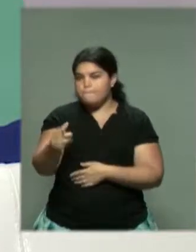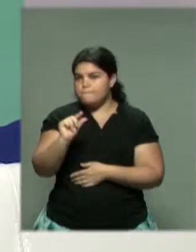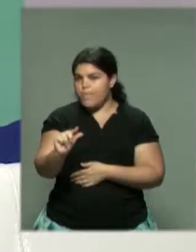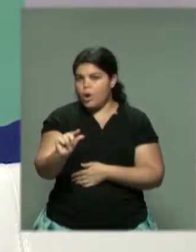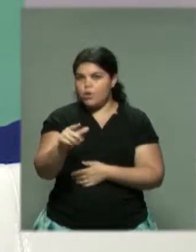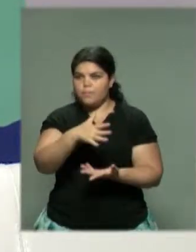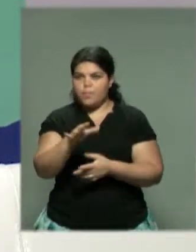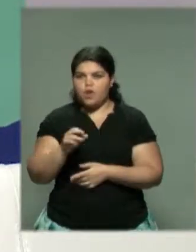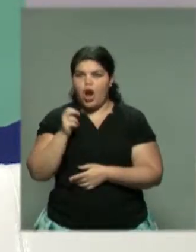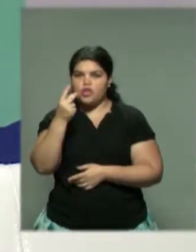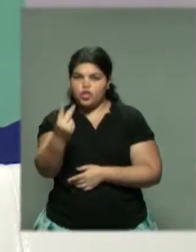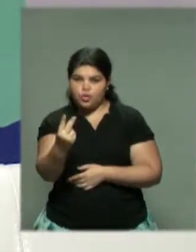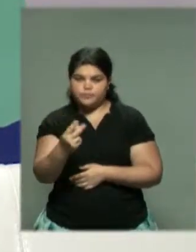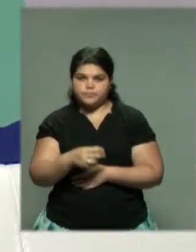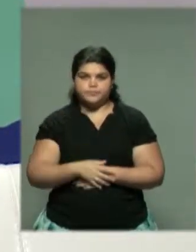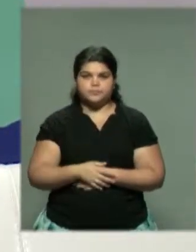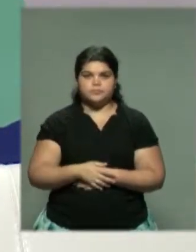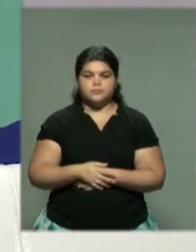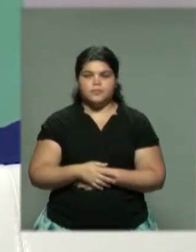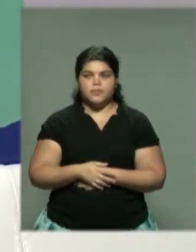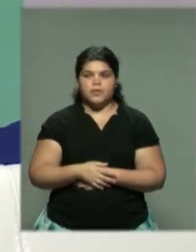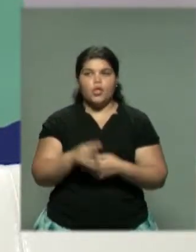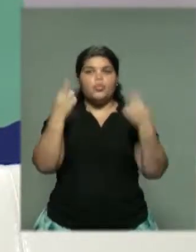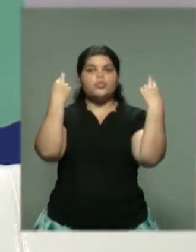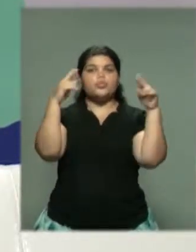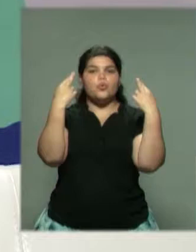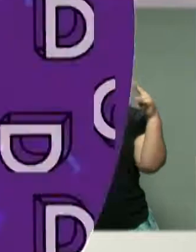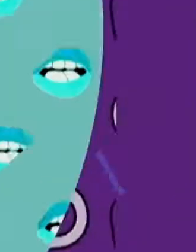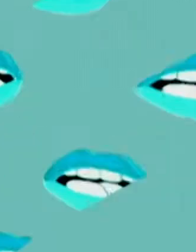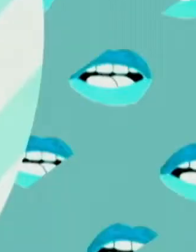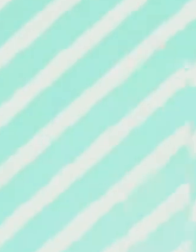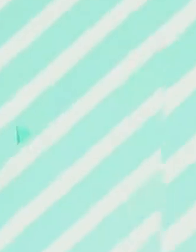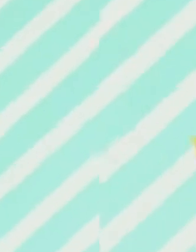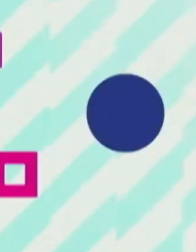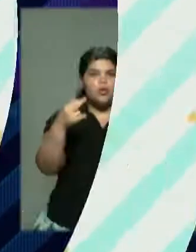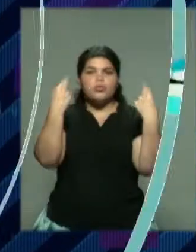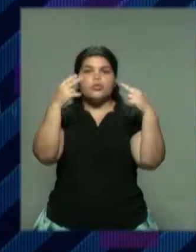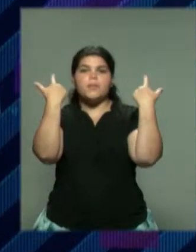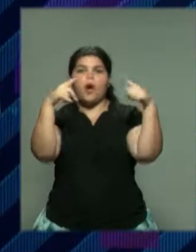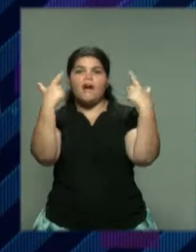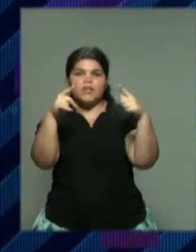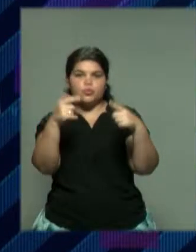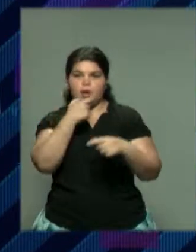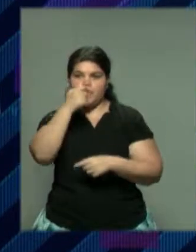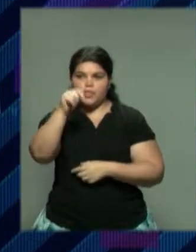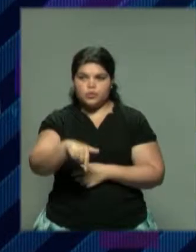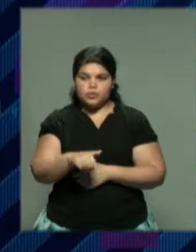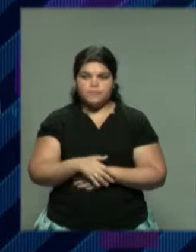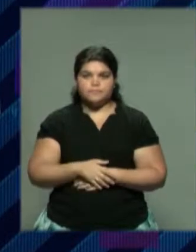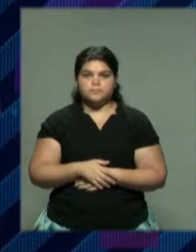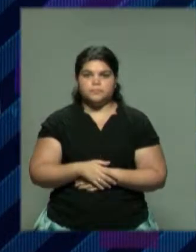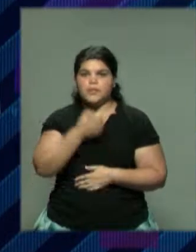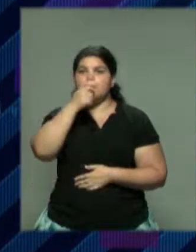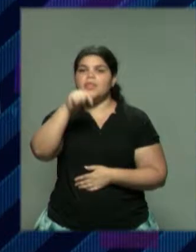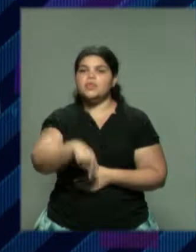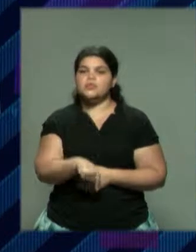dentro de 2 años. El turismo, así es, turismo aventura en Mendoza, la siguiente que nos acompaña. Bueno, Mendoza